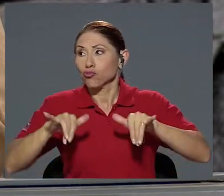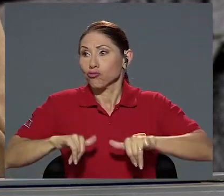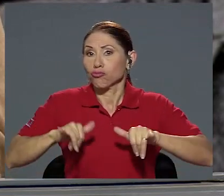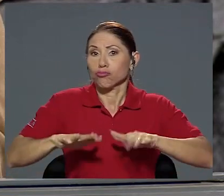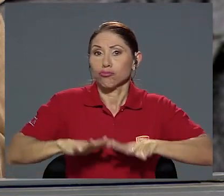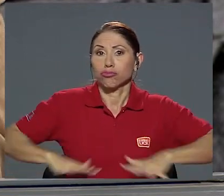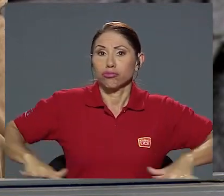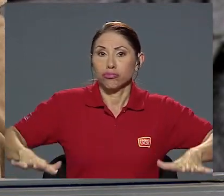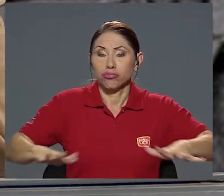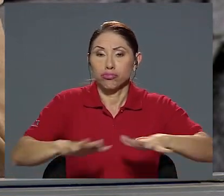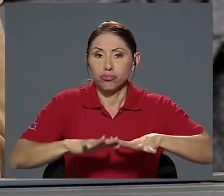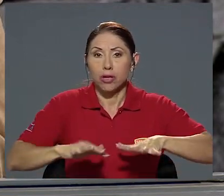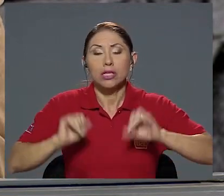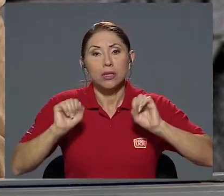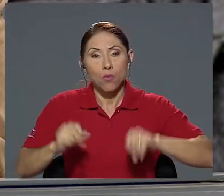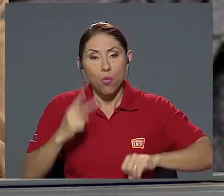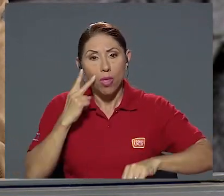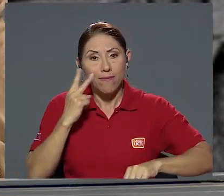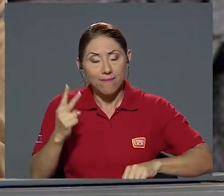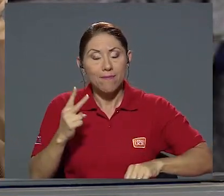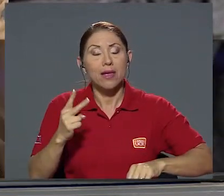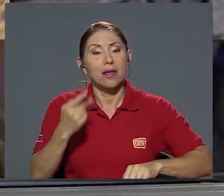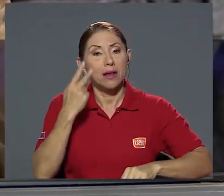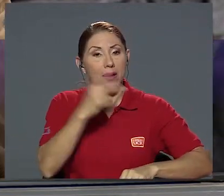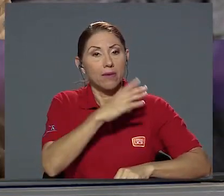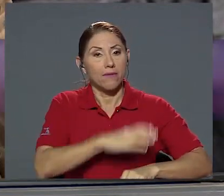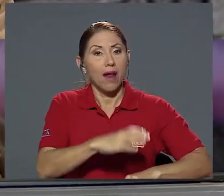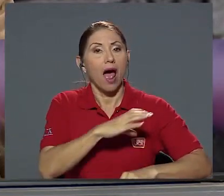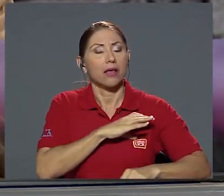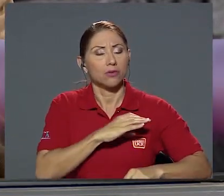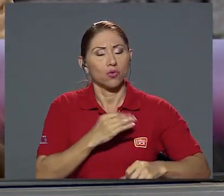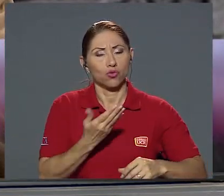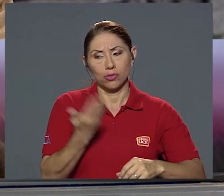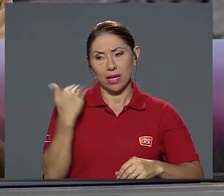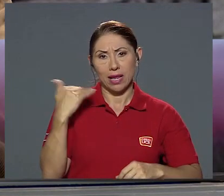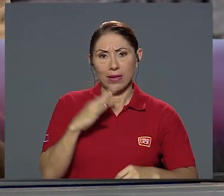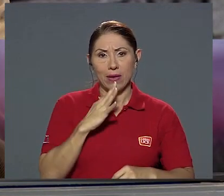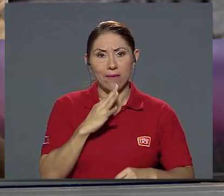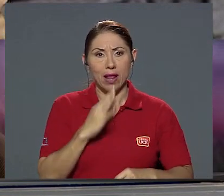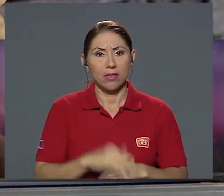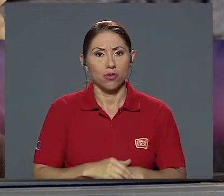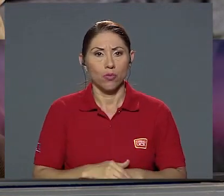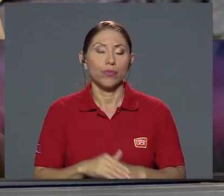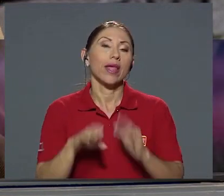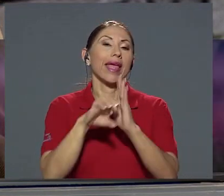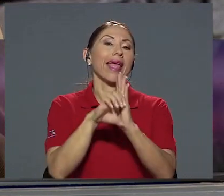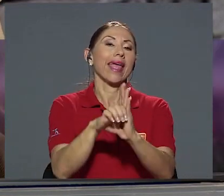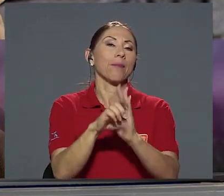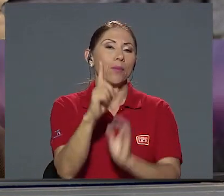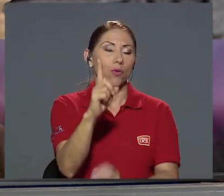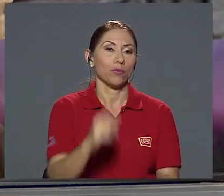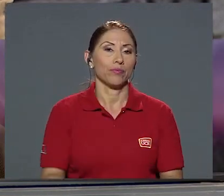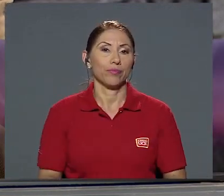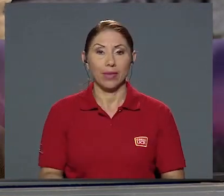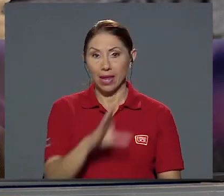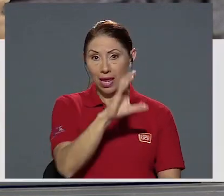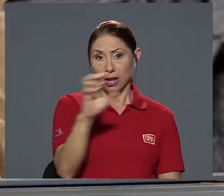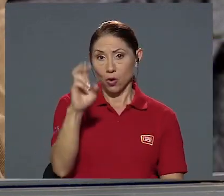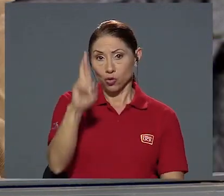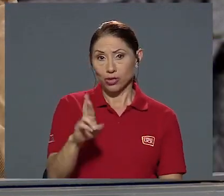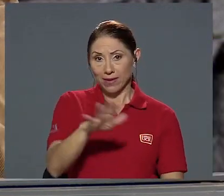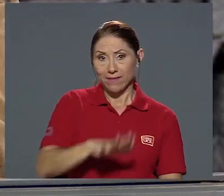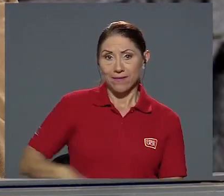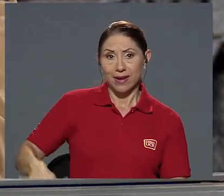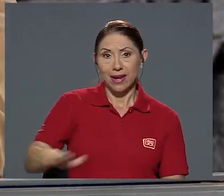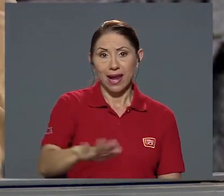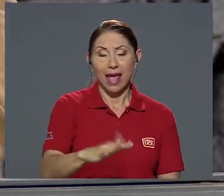se ve, se visualizan esos rasgos paradójicos de los que hemos estado hablando. Un solo ejemplo, ¿no? en Costa Rica